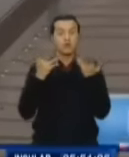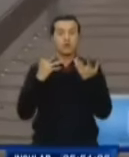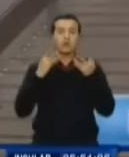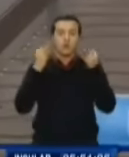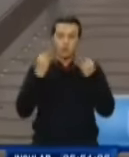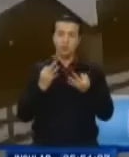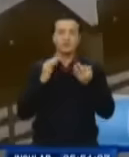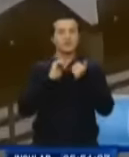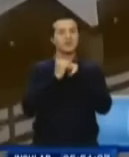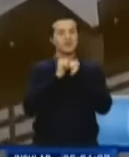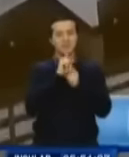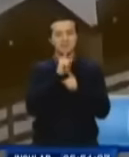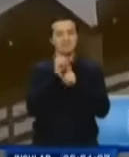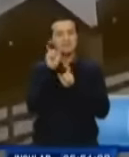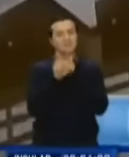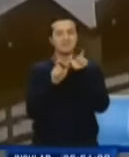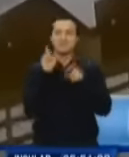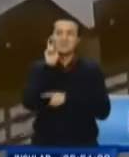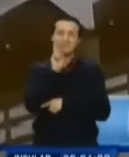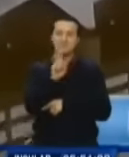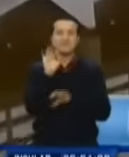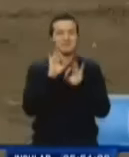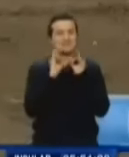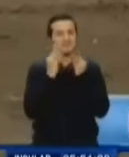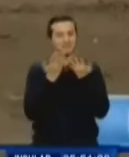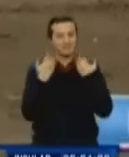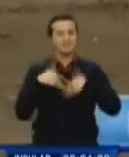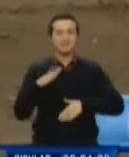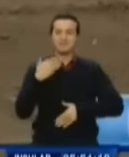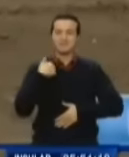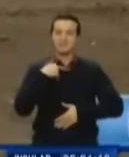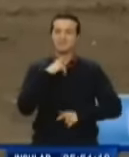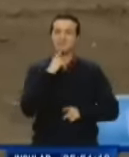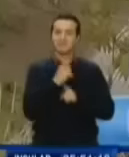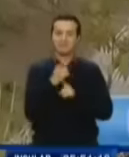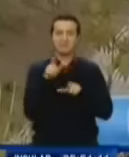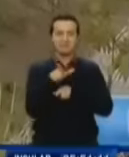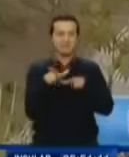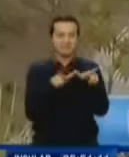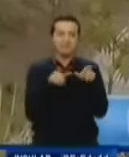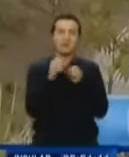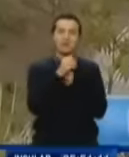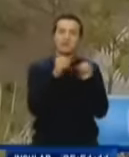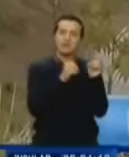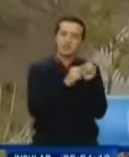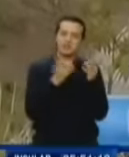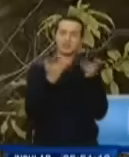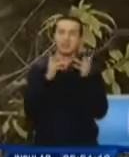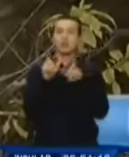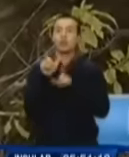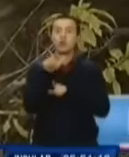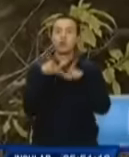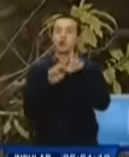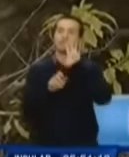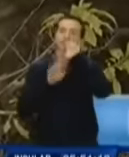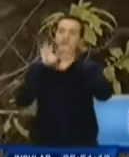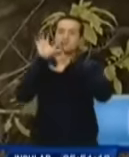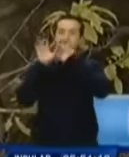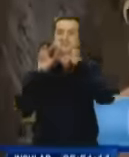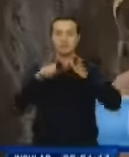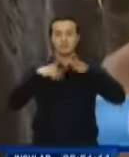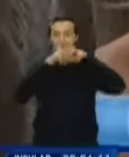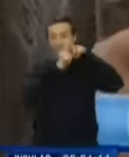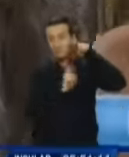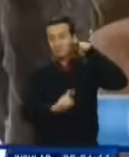práctica de los deportes y la distracción familiar. Cuenta con plaza de ingreso, área administrativa, zona de escalada, dos torres de